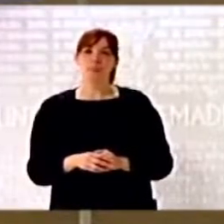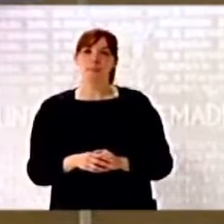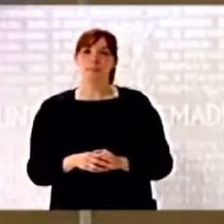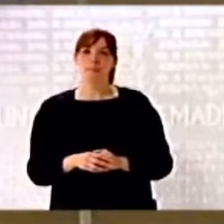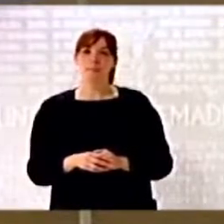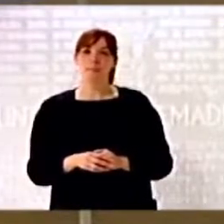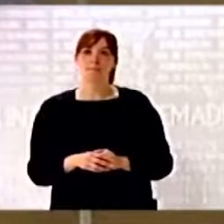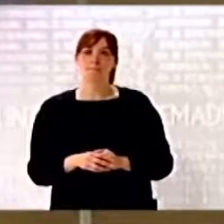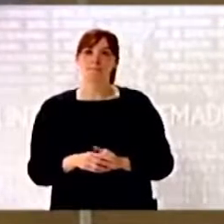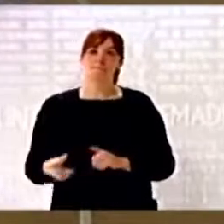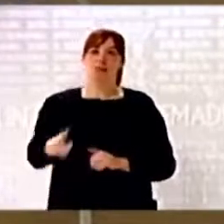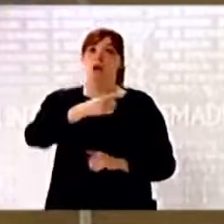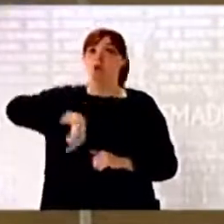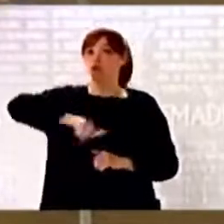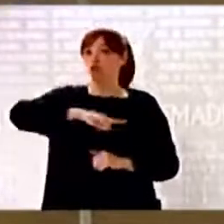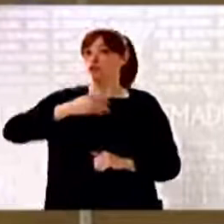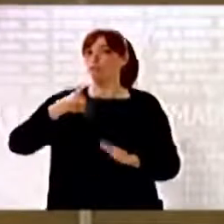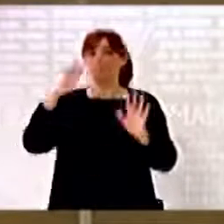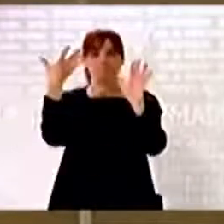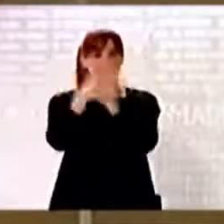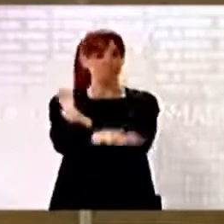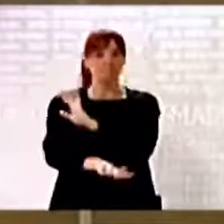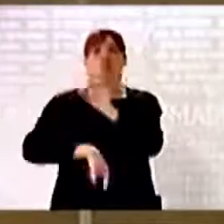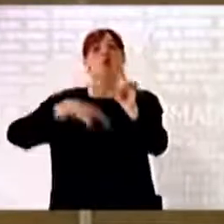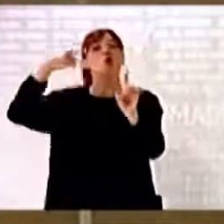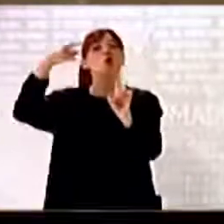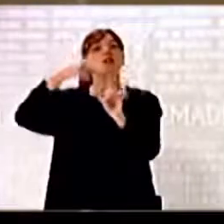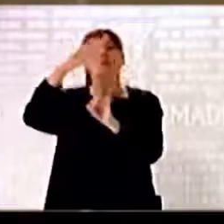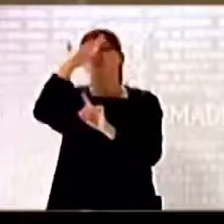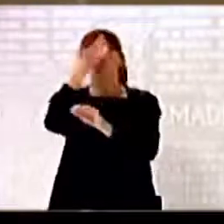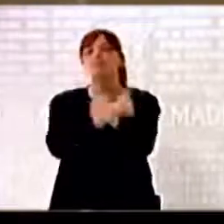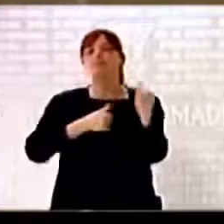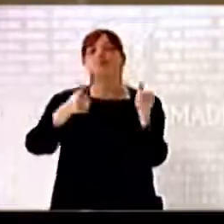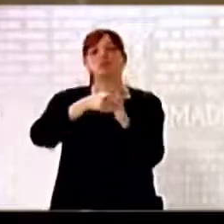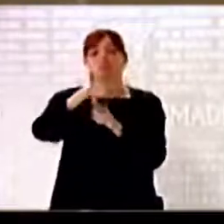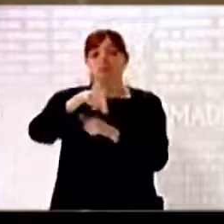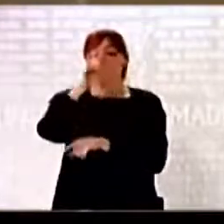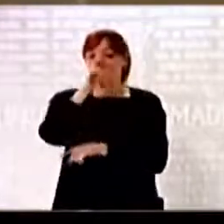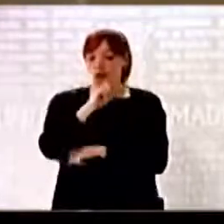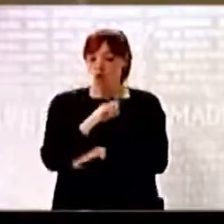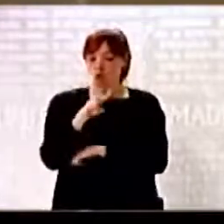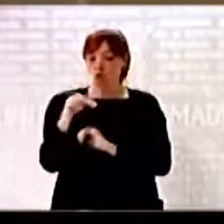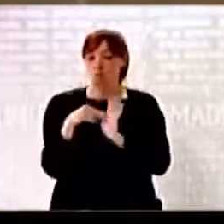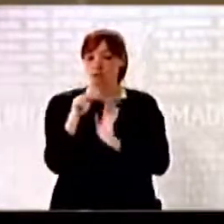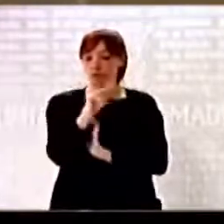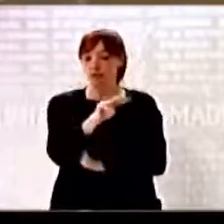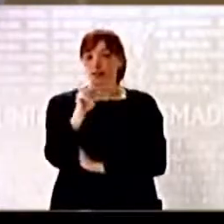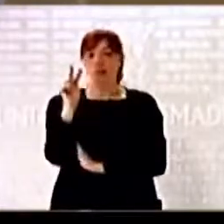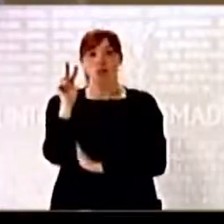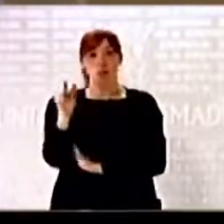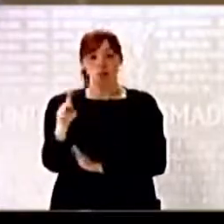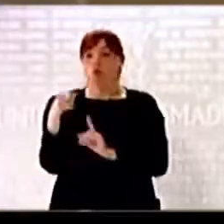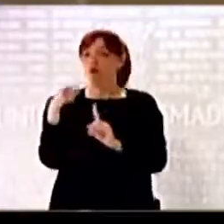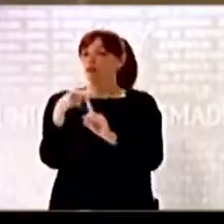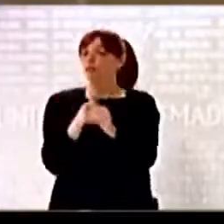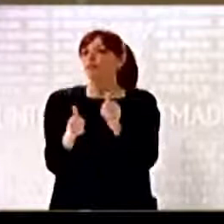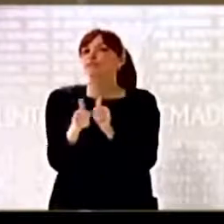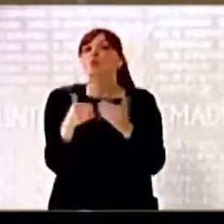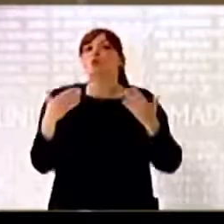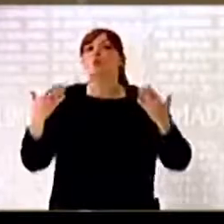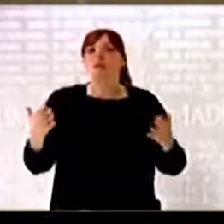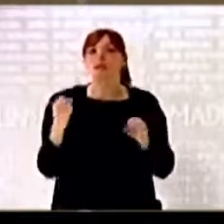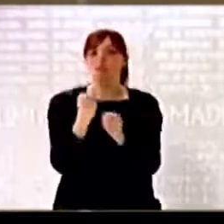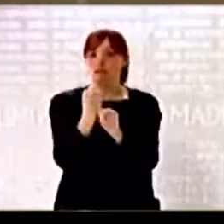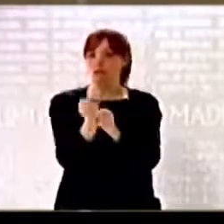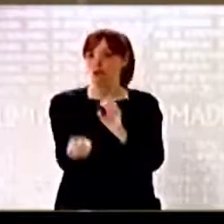Nosotros lo hemos dicho, el objetivo prioritario en este año 2022 es la creación